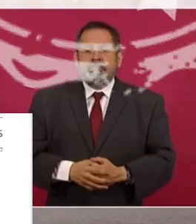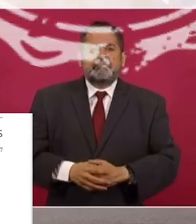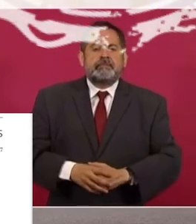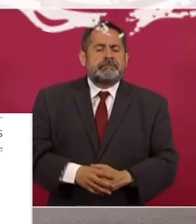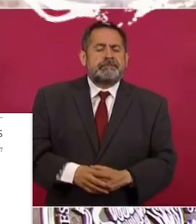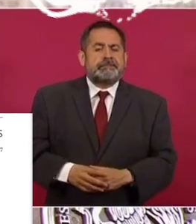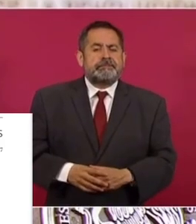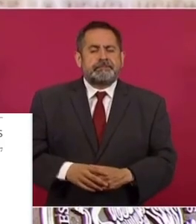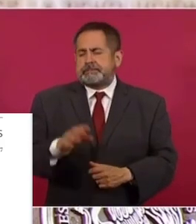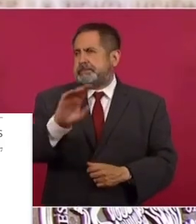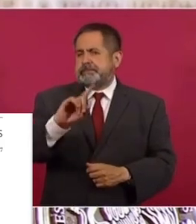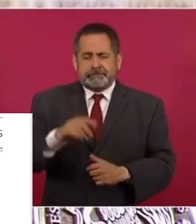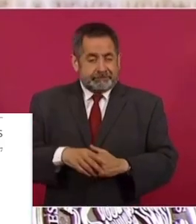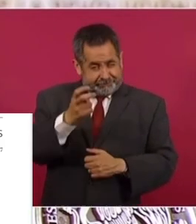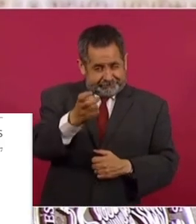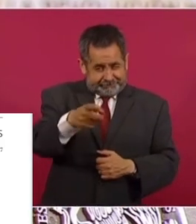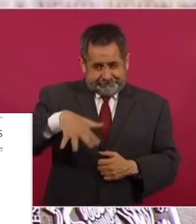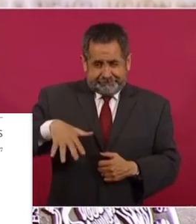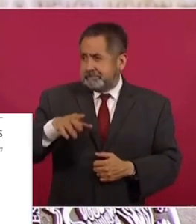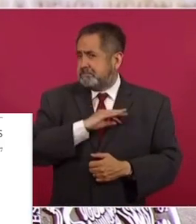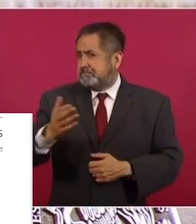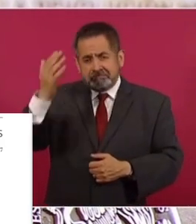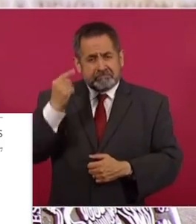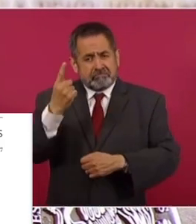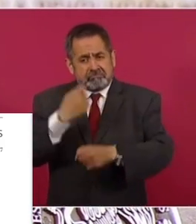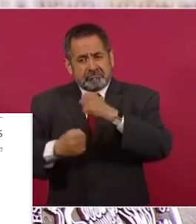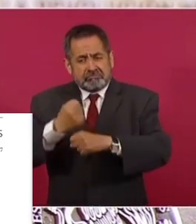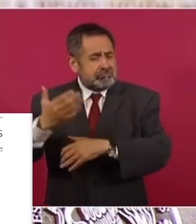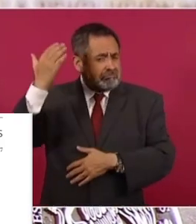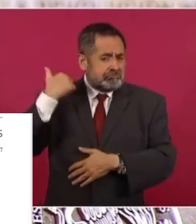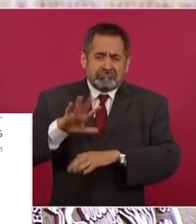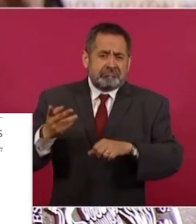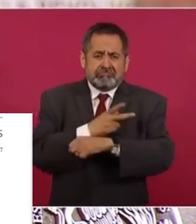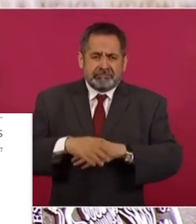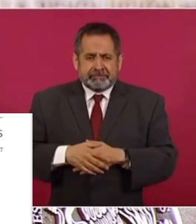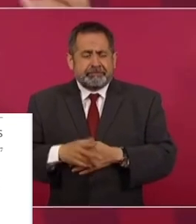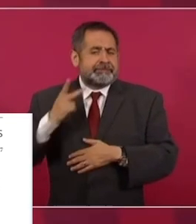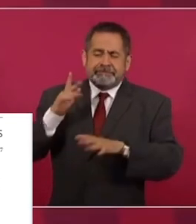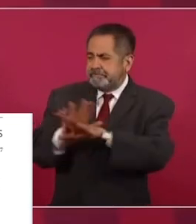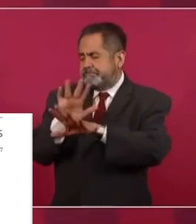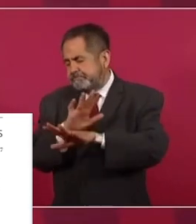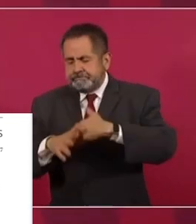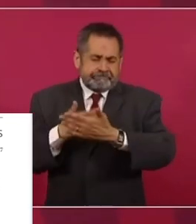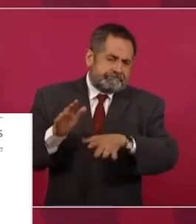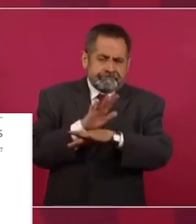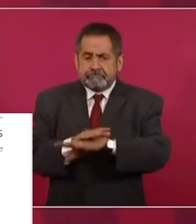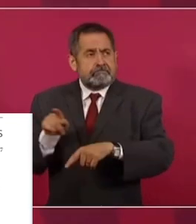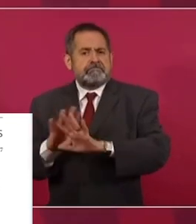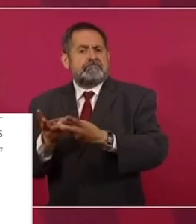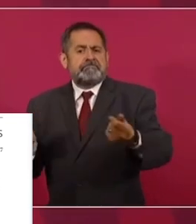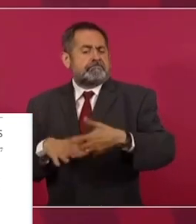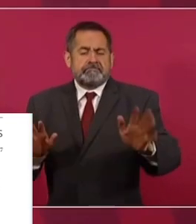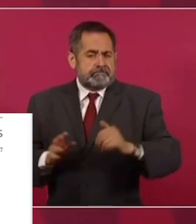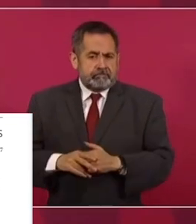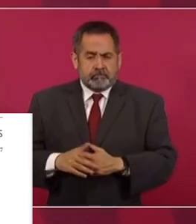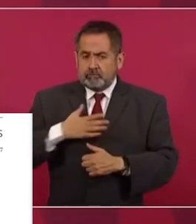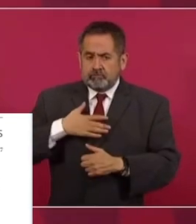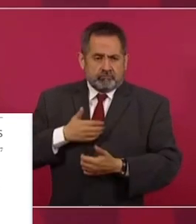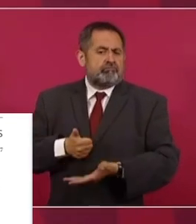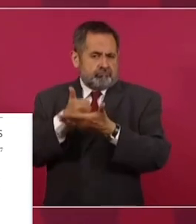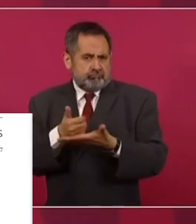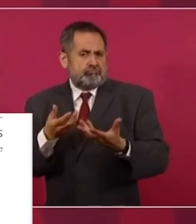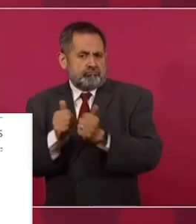No, mire, eso sucedió hace más de un año, ya con el cambio de política, porque nosotros mantenemos